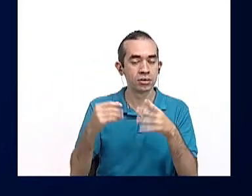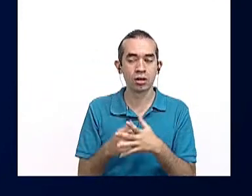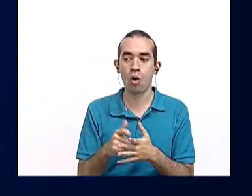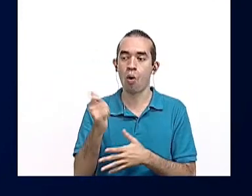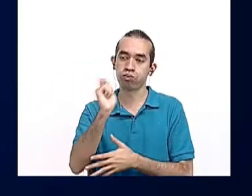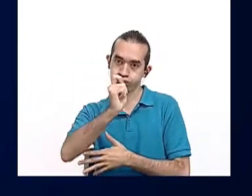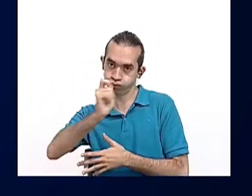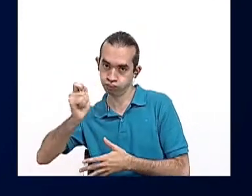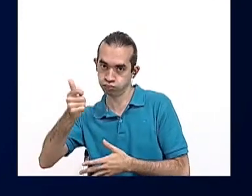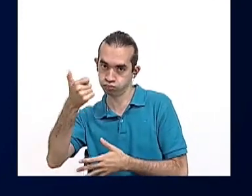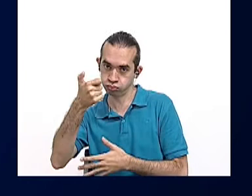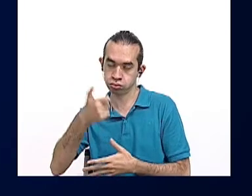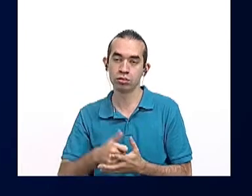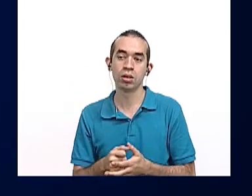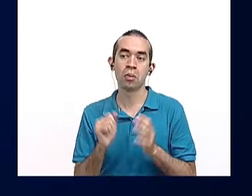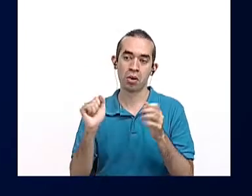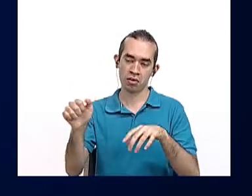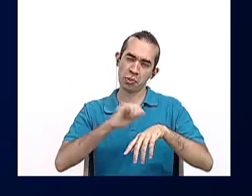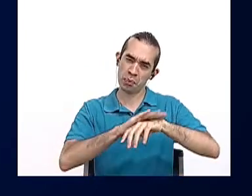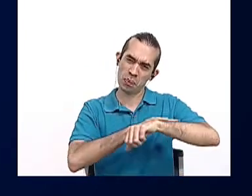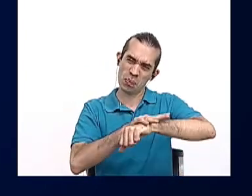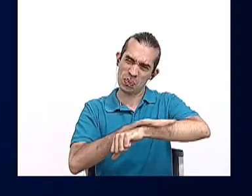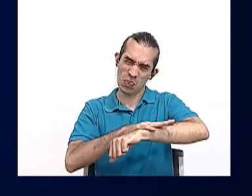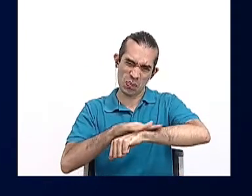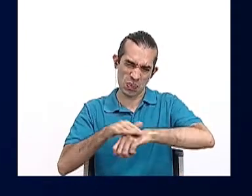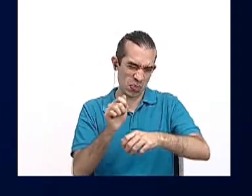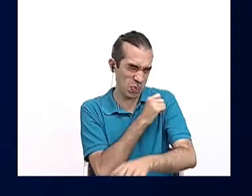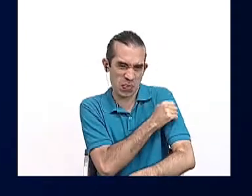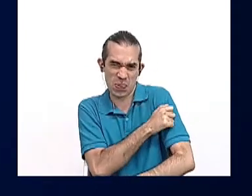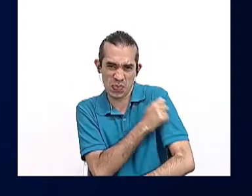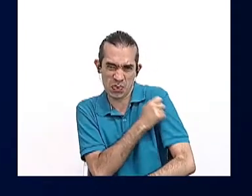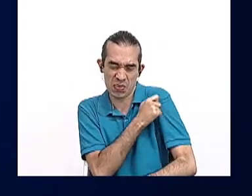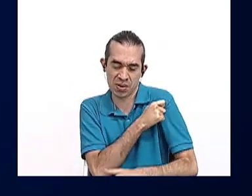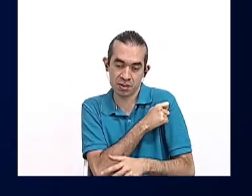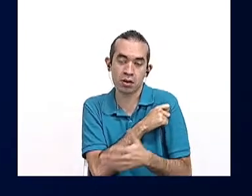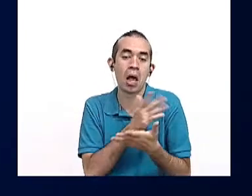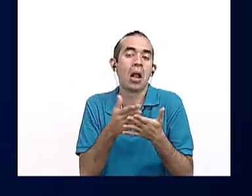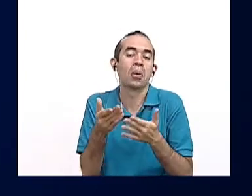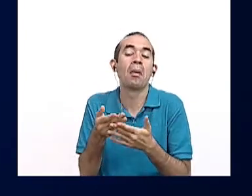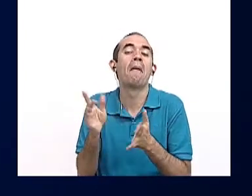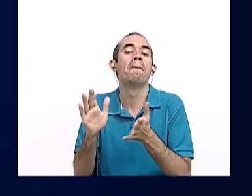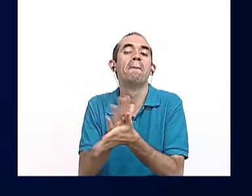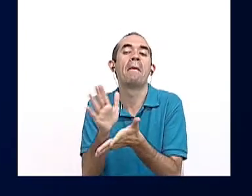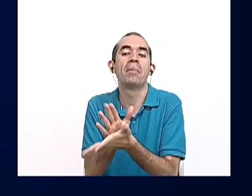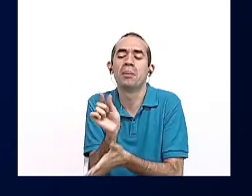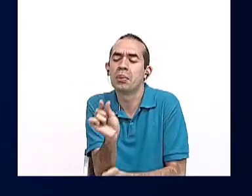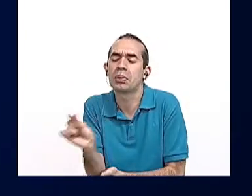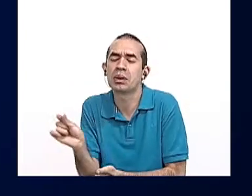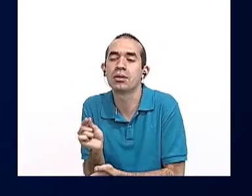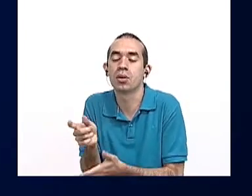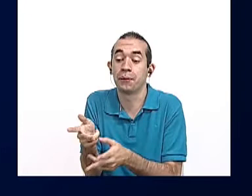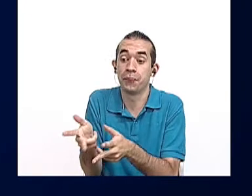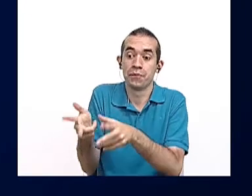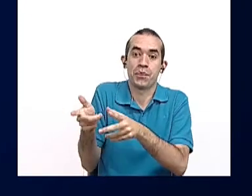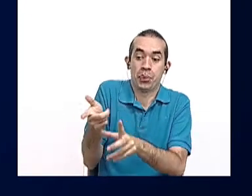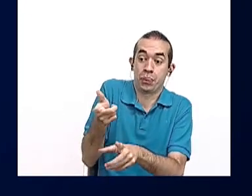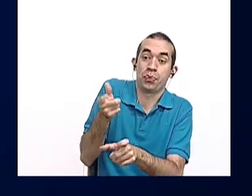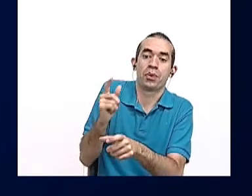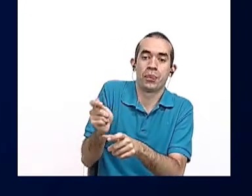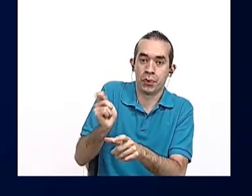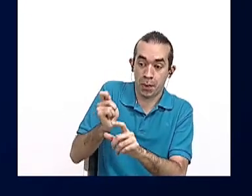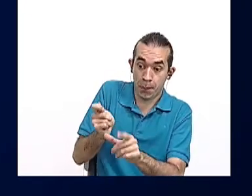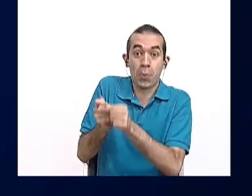y luego atraer objetos pequeños, como unos pedacitos de papel. Pero lo más importante